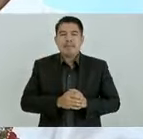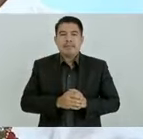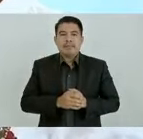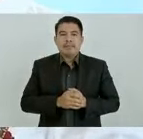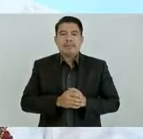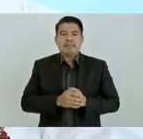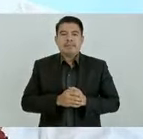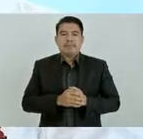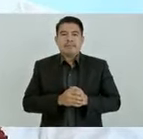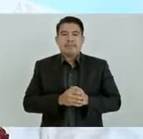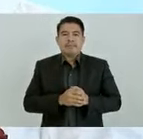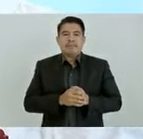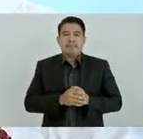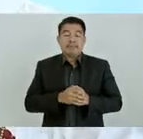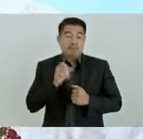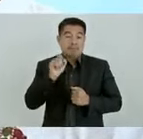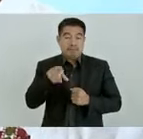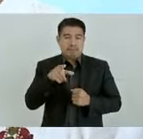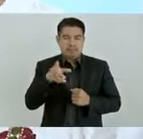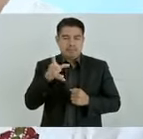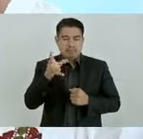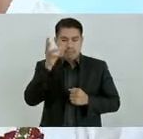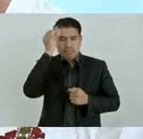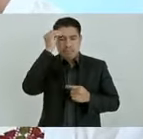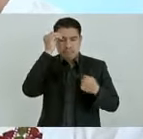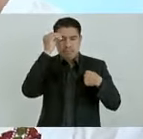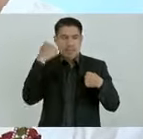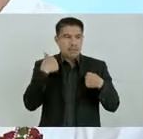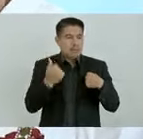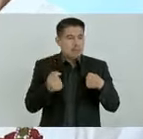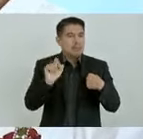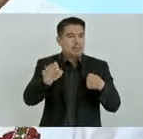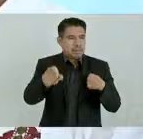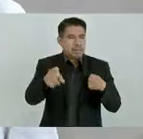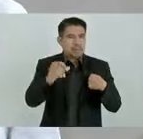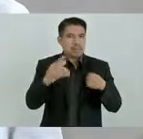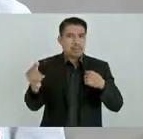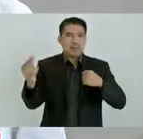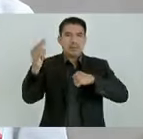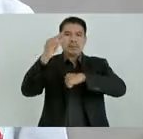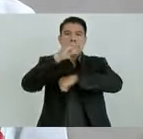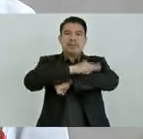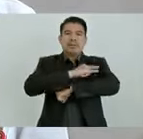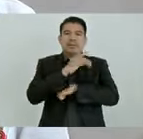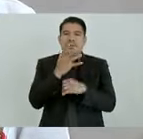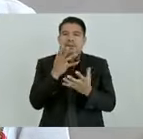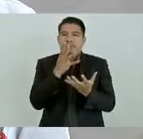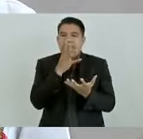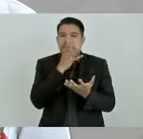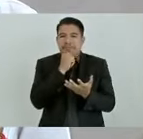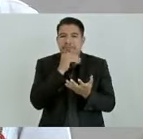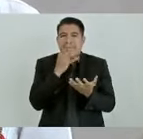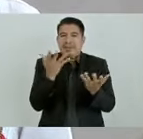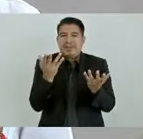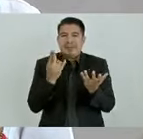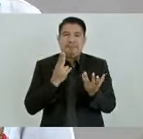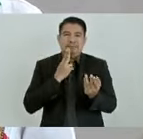se tuvo cuando se construyó un aeropuerto que no podía